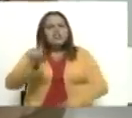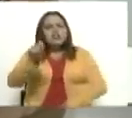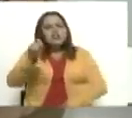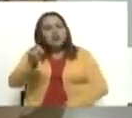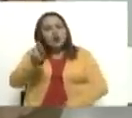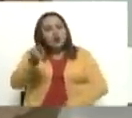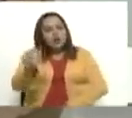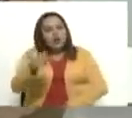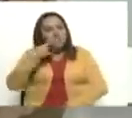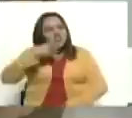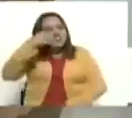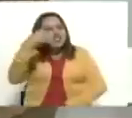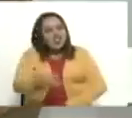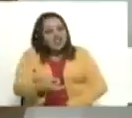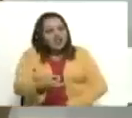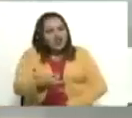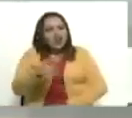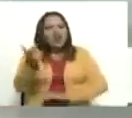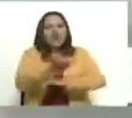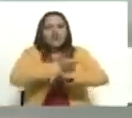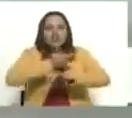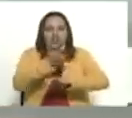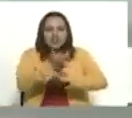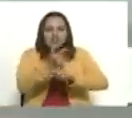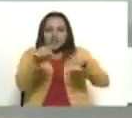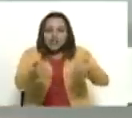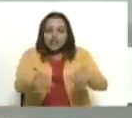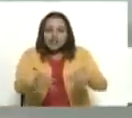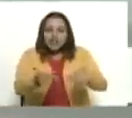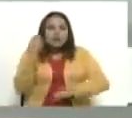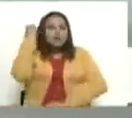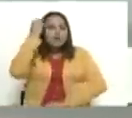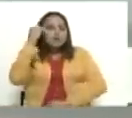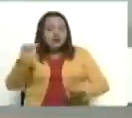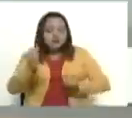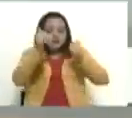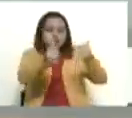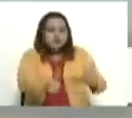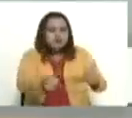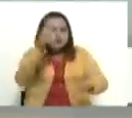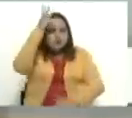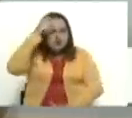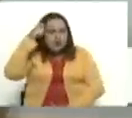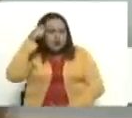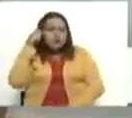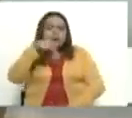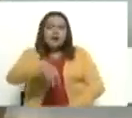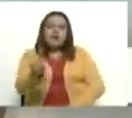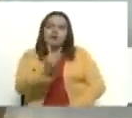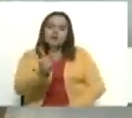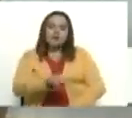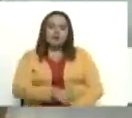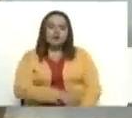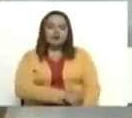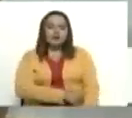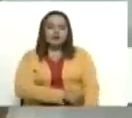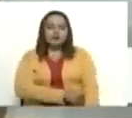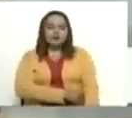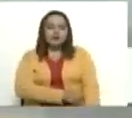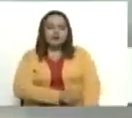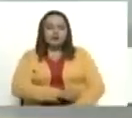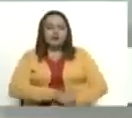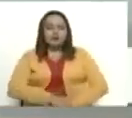El verdadero gobernante que tenía pensado Donald Trump para Venezuela. En consecuencia,